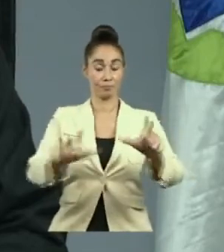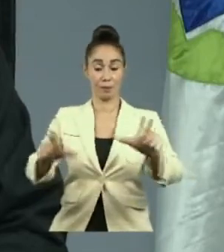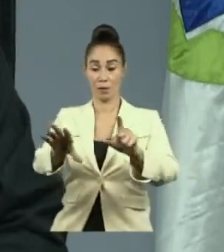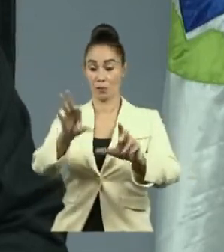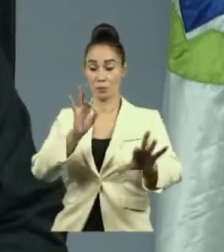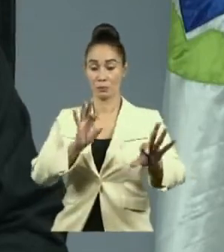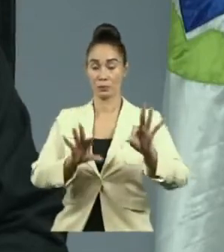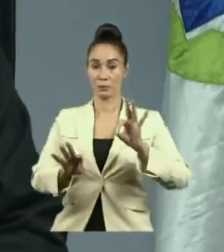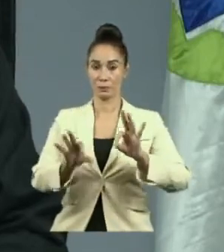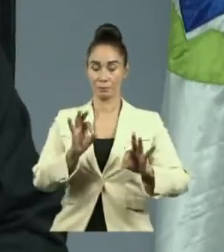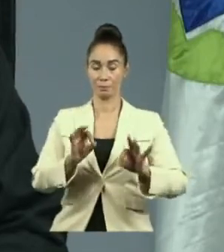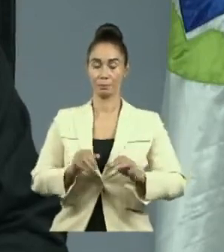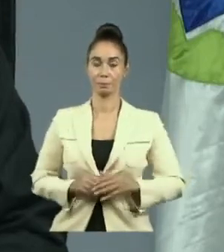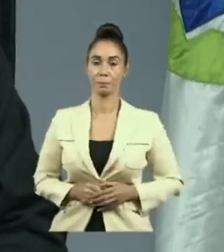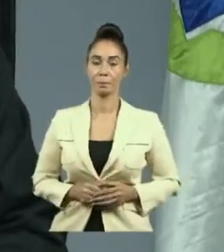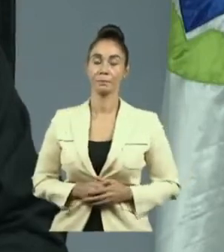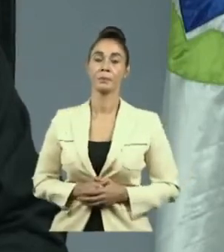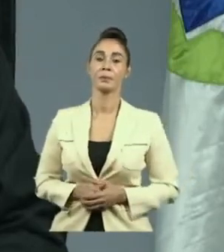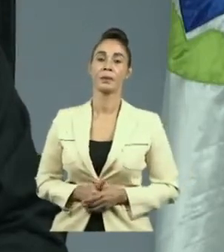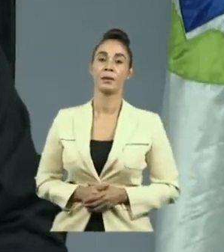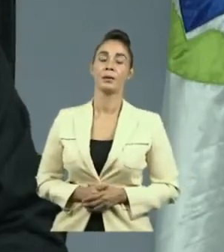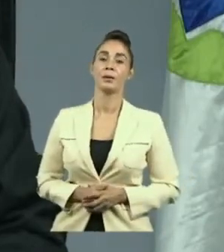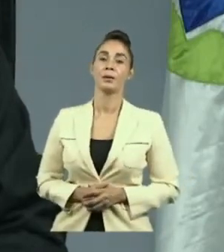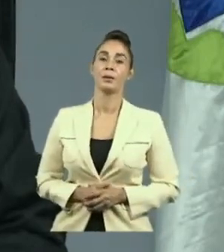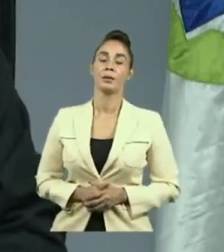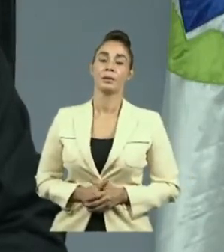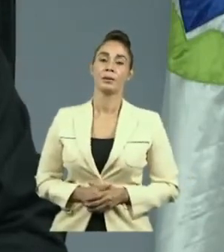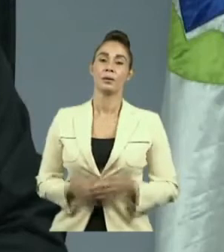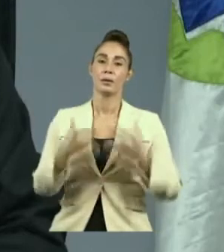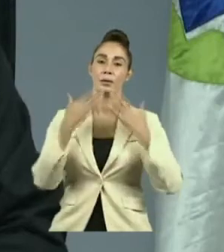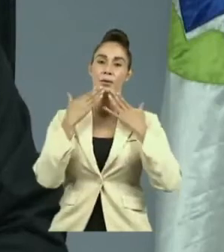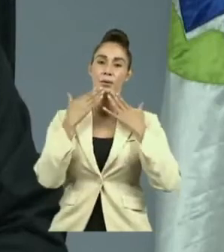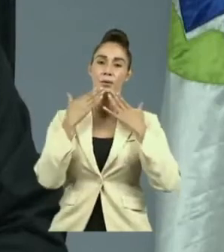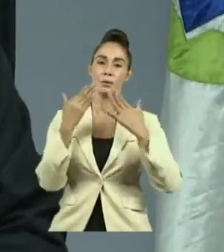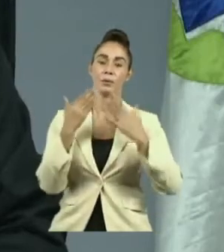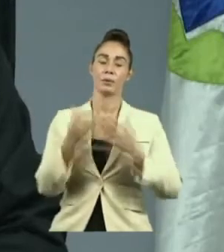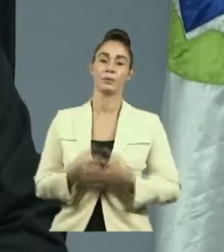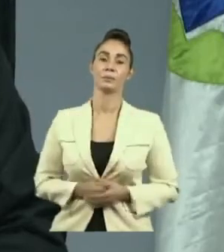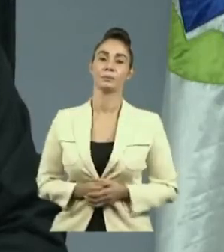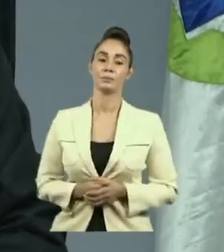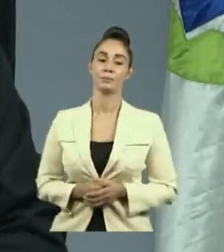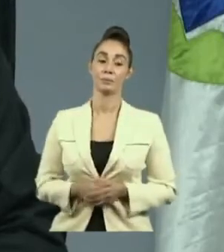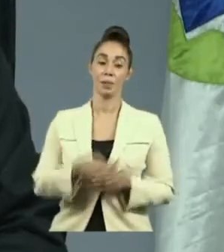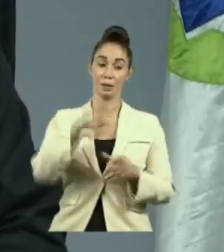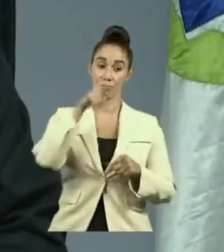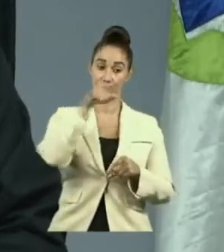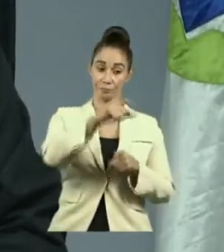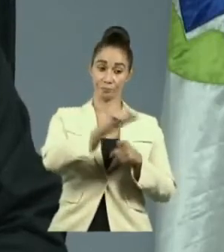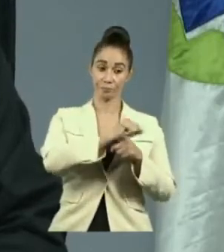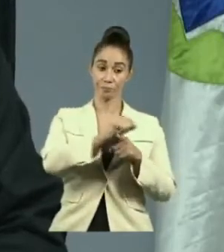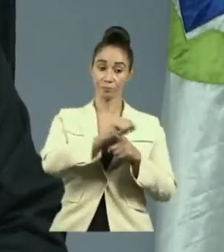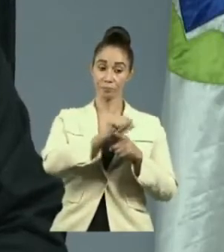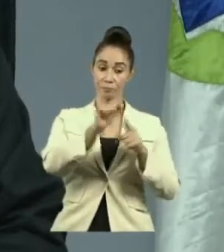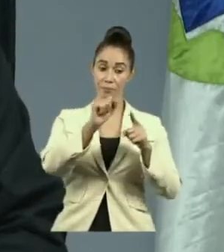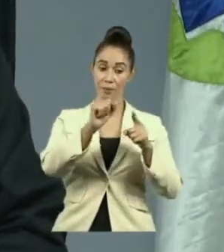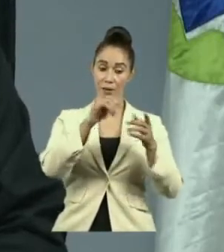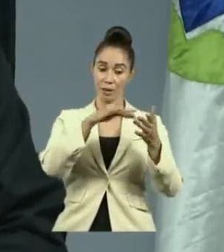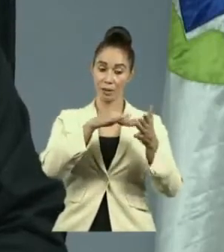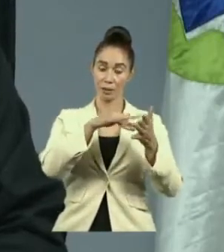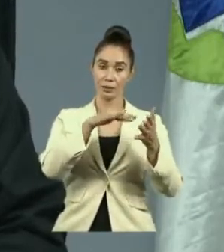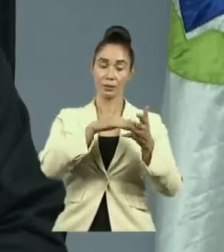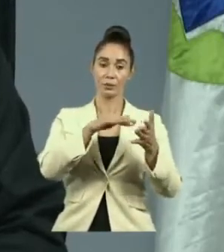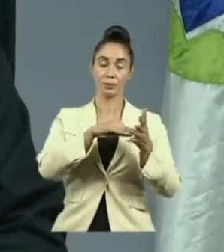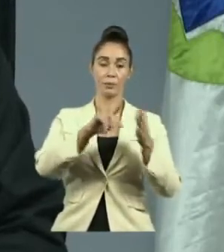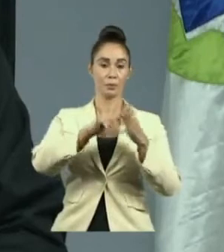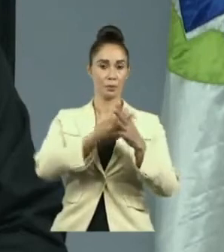para toda la población gracias ese estudio empezó ya en la zona del